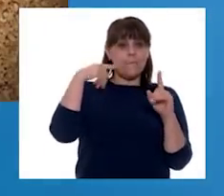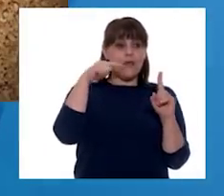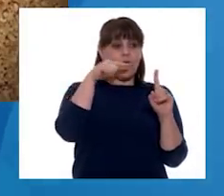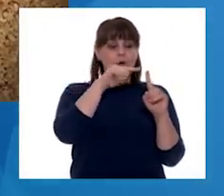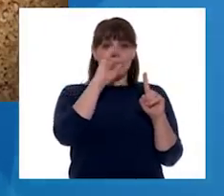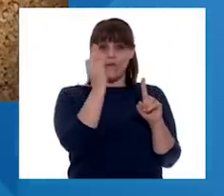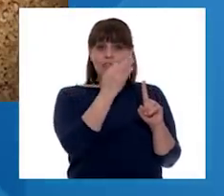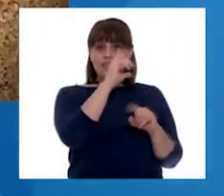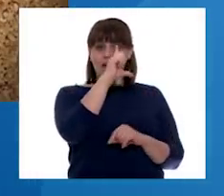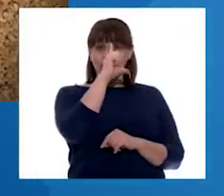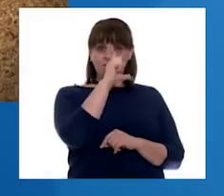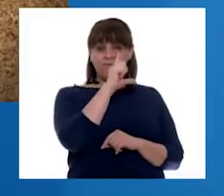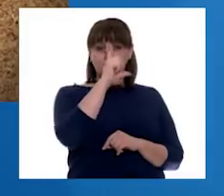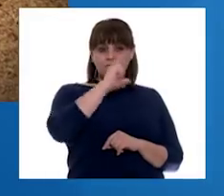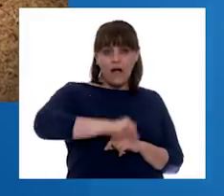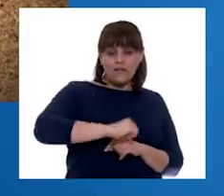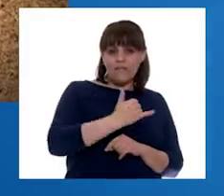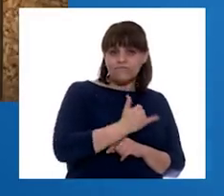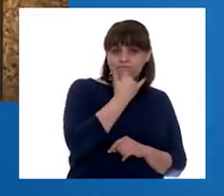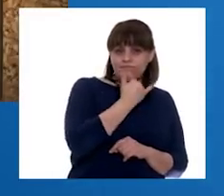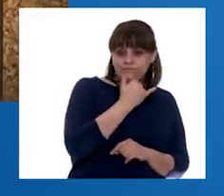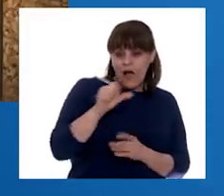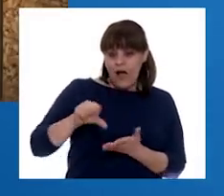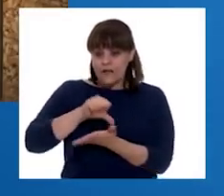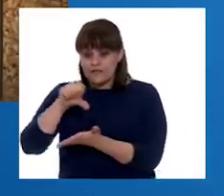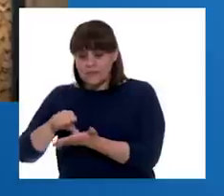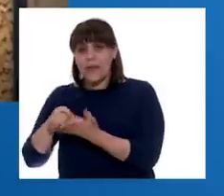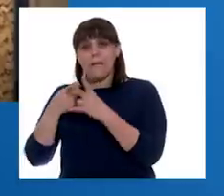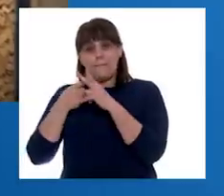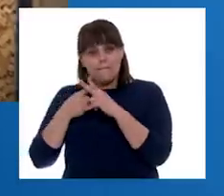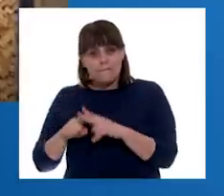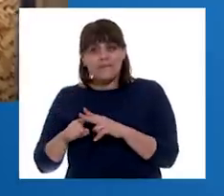federalismo, el centralismo inicia nuevas crisis.